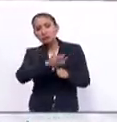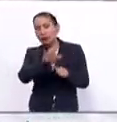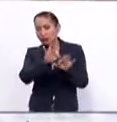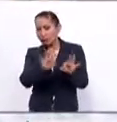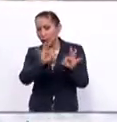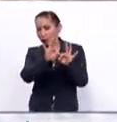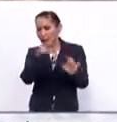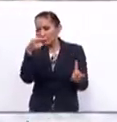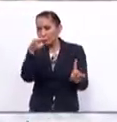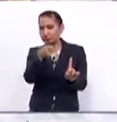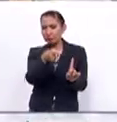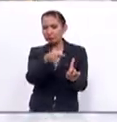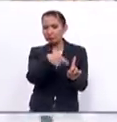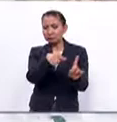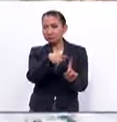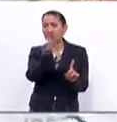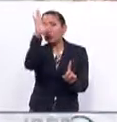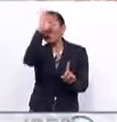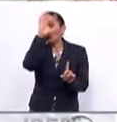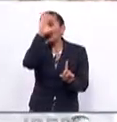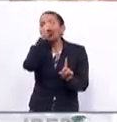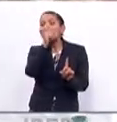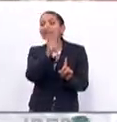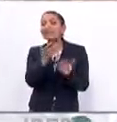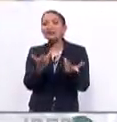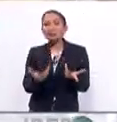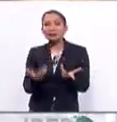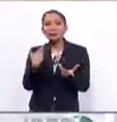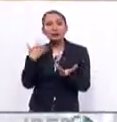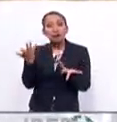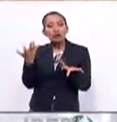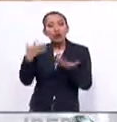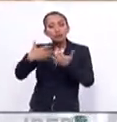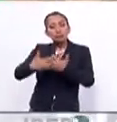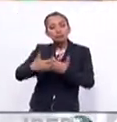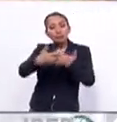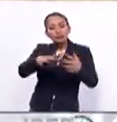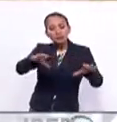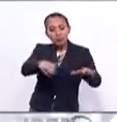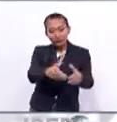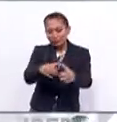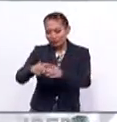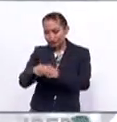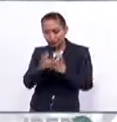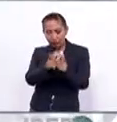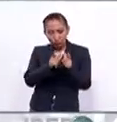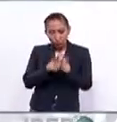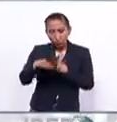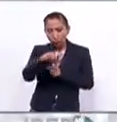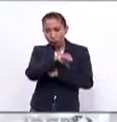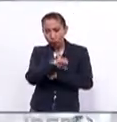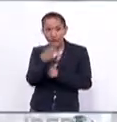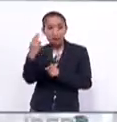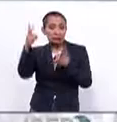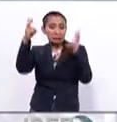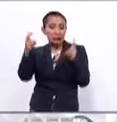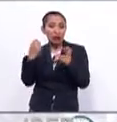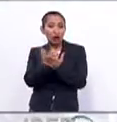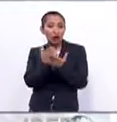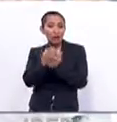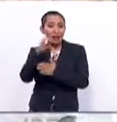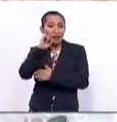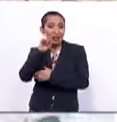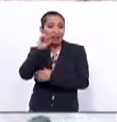aspecto importantísimo de la cultura, que es precisamente la industria que genera la bien conocida como